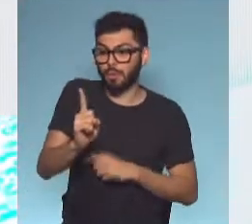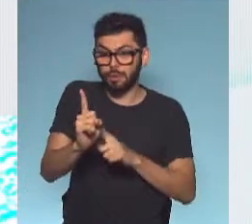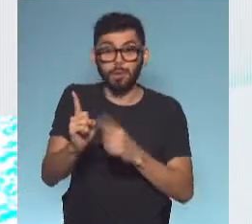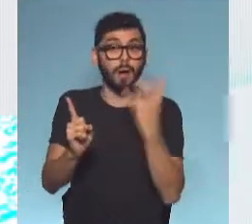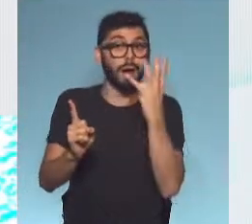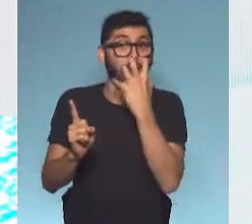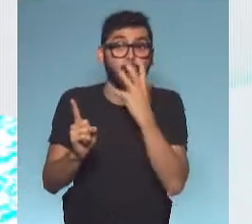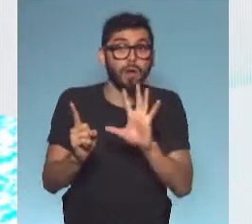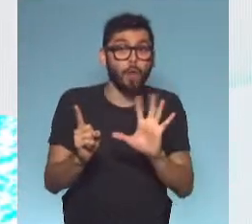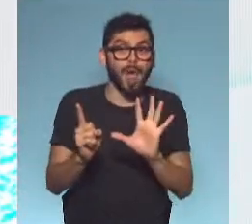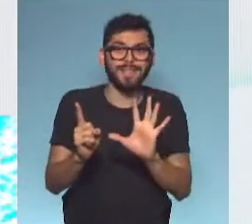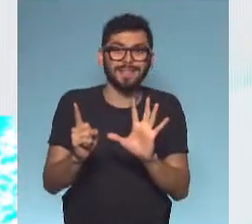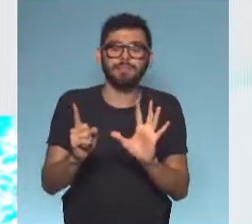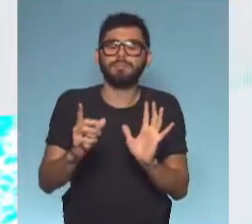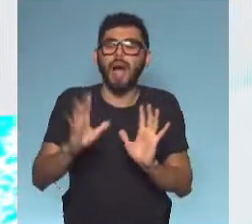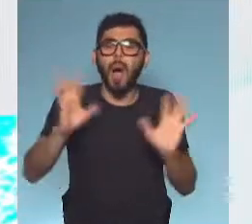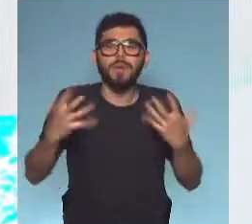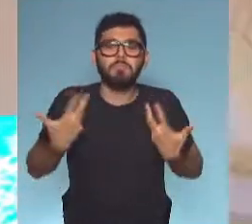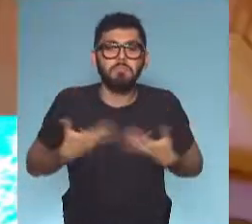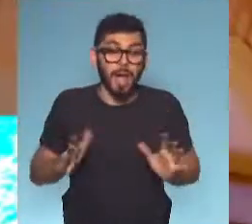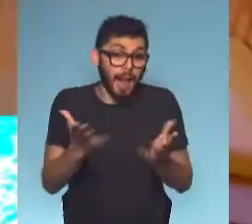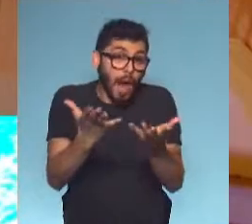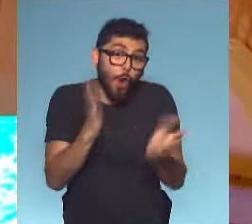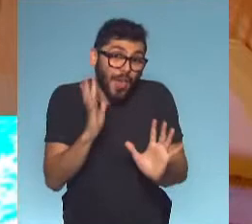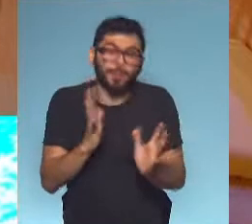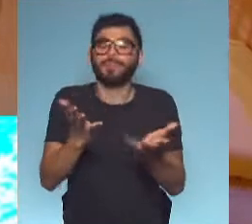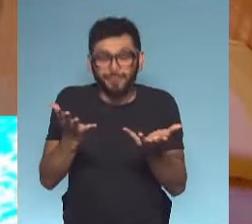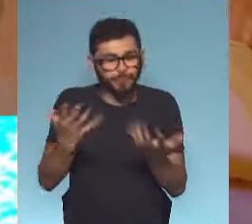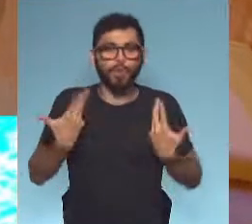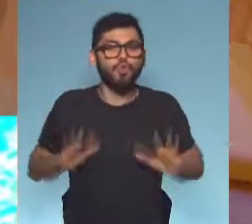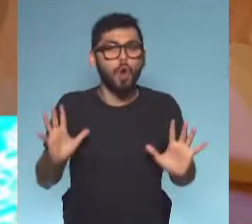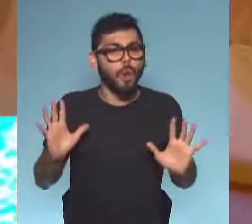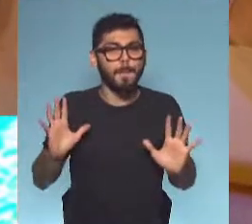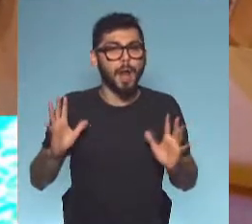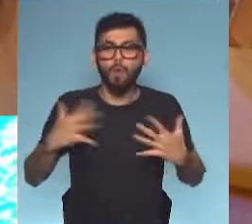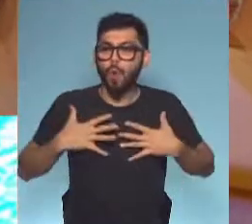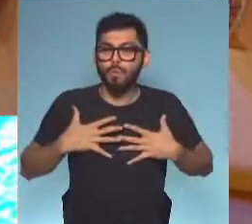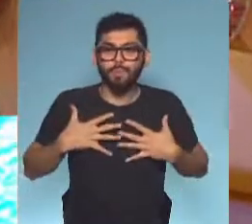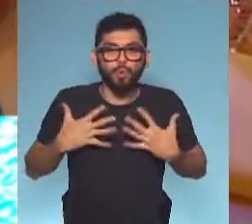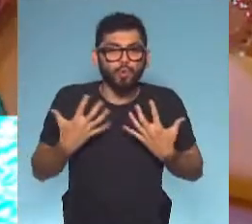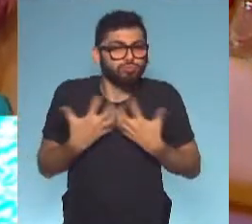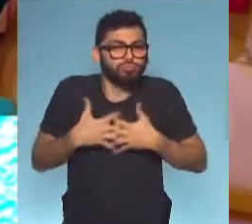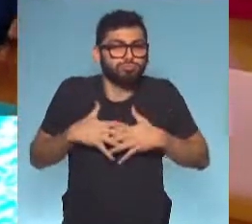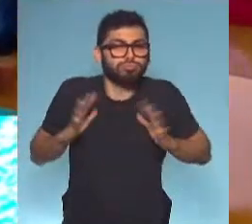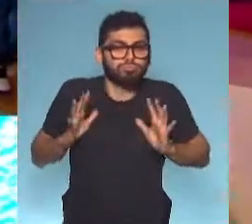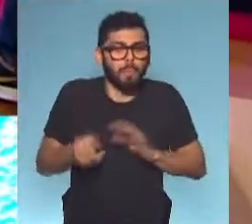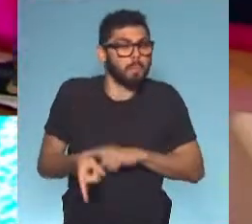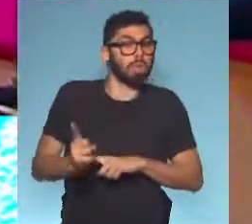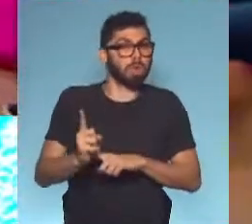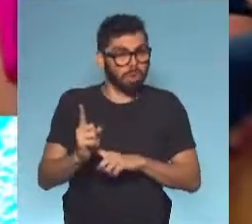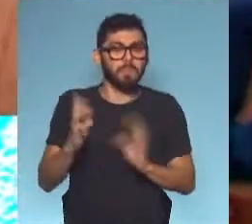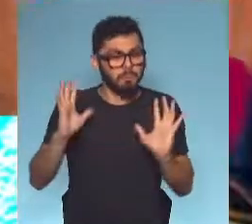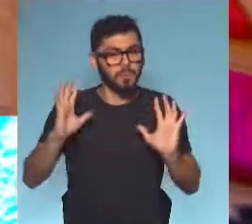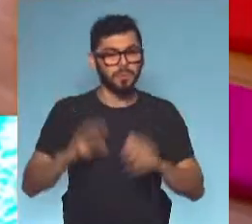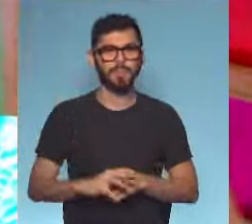la excitación sexual, total, sino claro, que es algo totalmente normal y que pasa con el cuerpo orgánicamente. Bien, bueno, sigamos con los